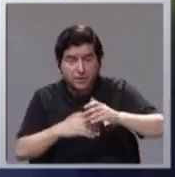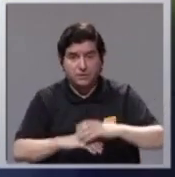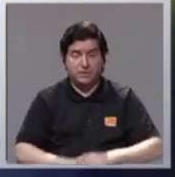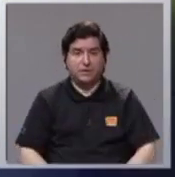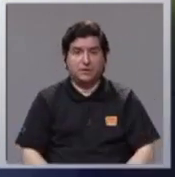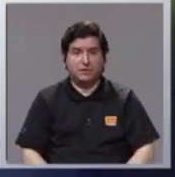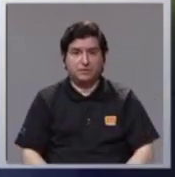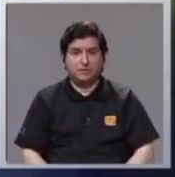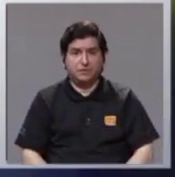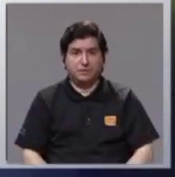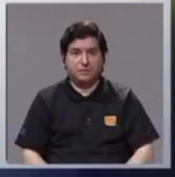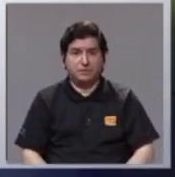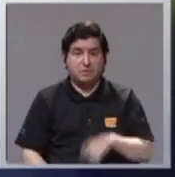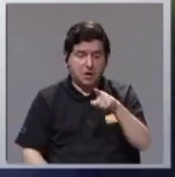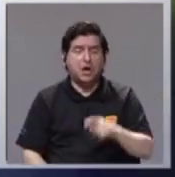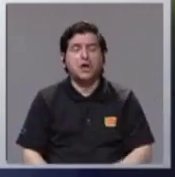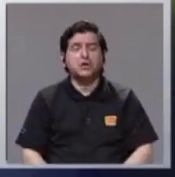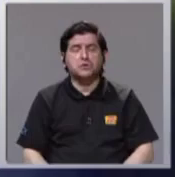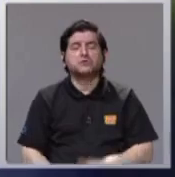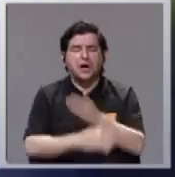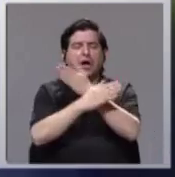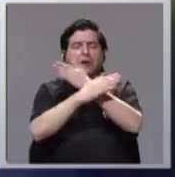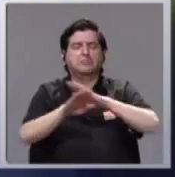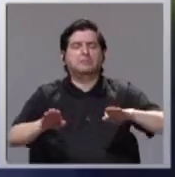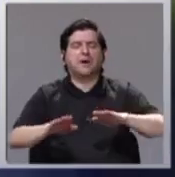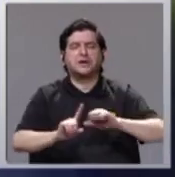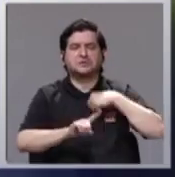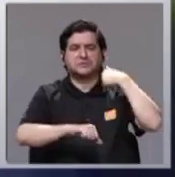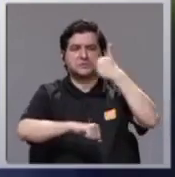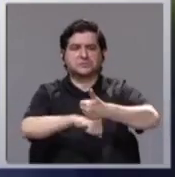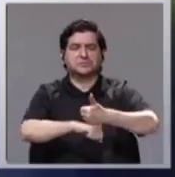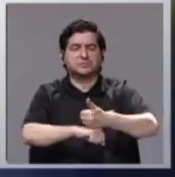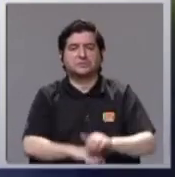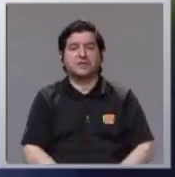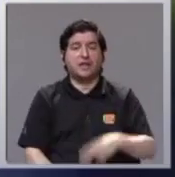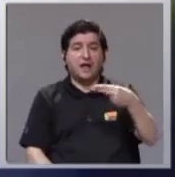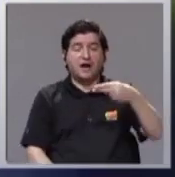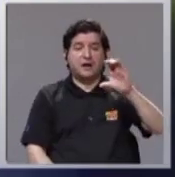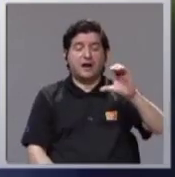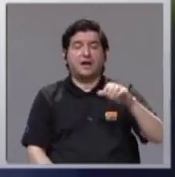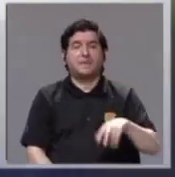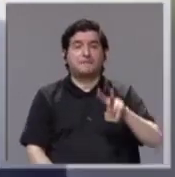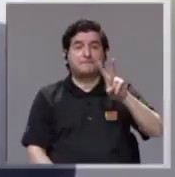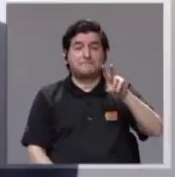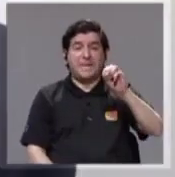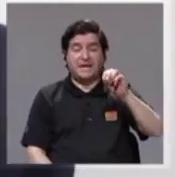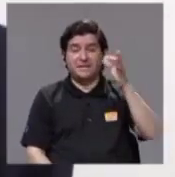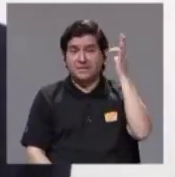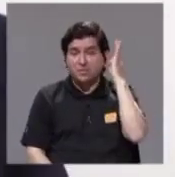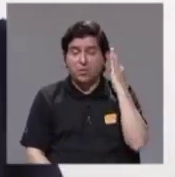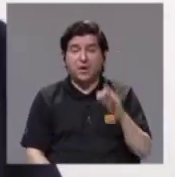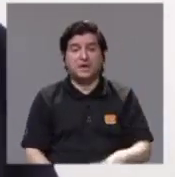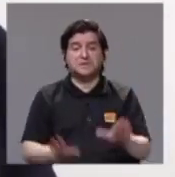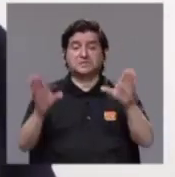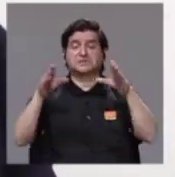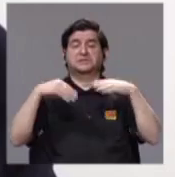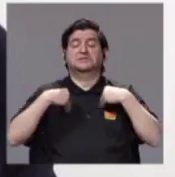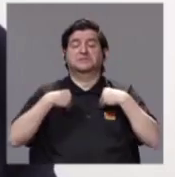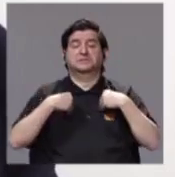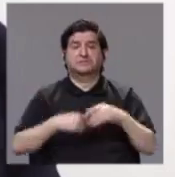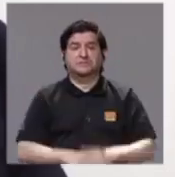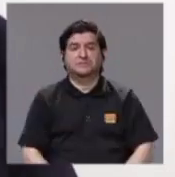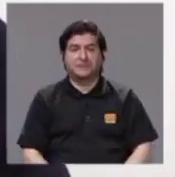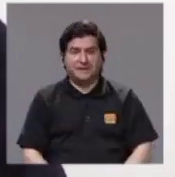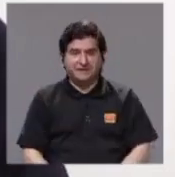del combate hacen las paces y Cortés recibe 20